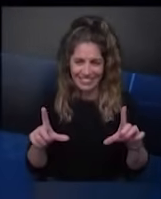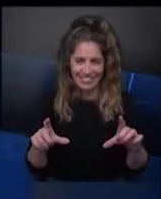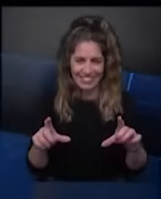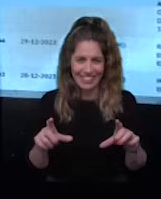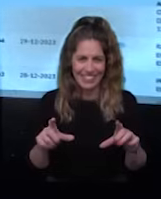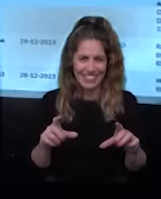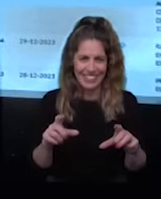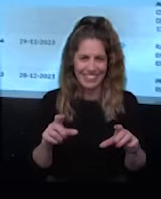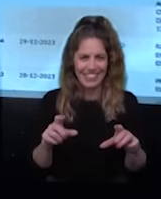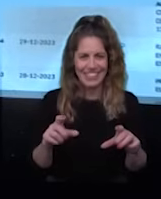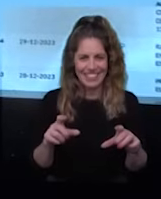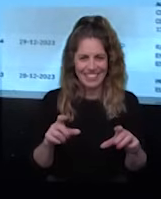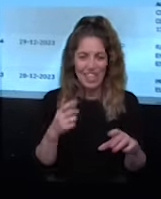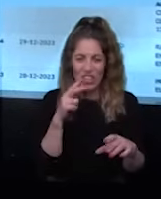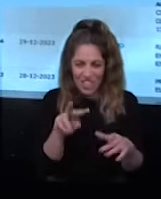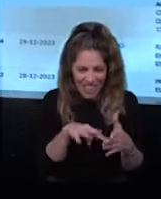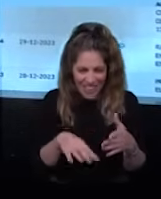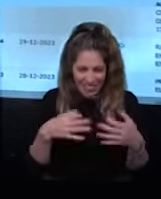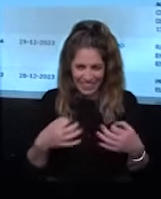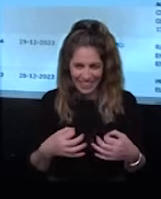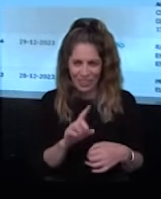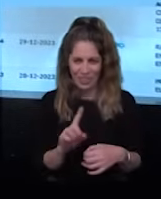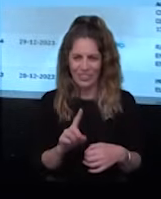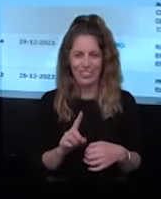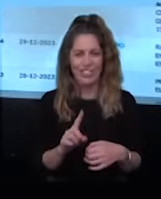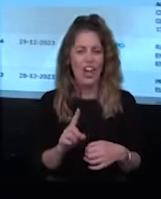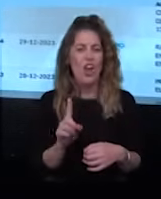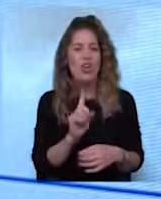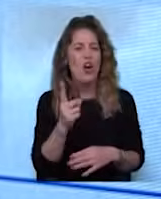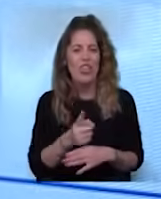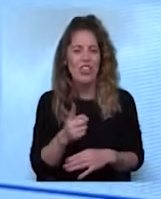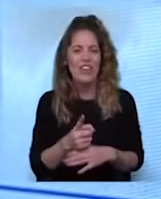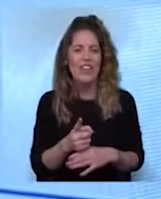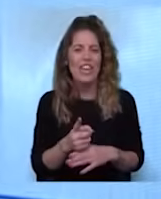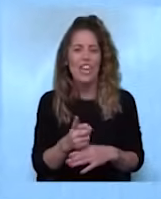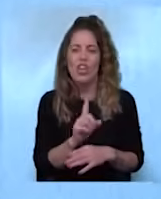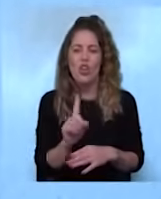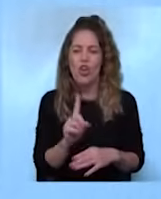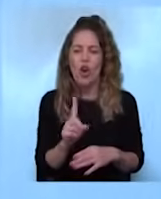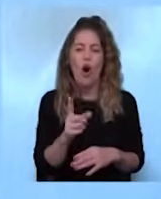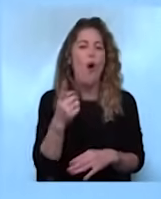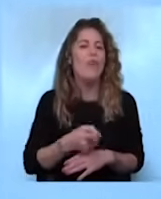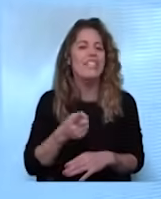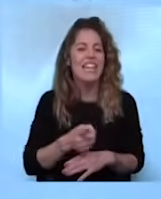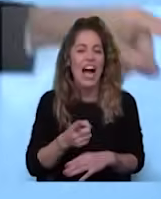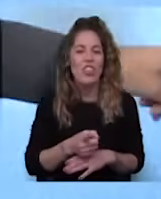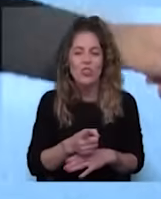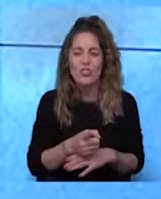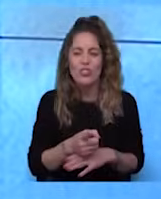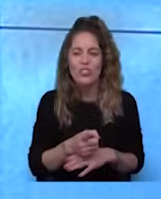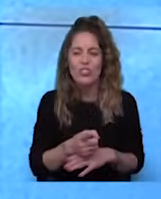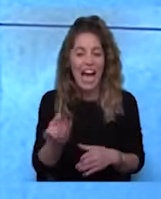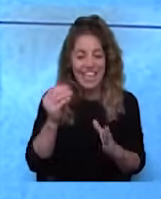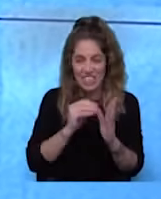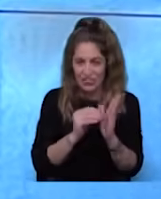resolución pero no deben eh o no deben o no están sujetos o no están obligados a a